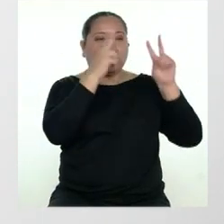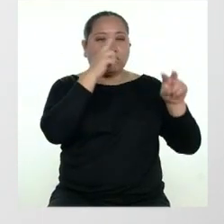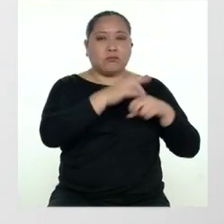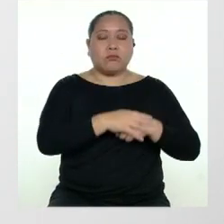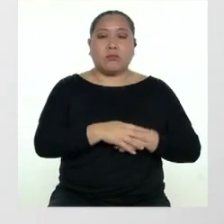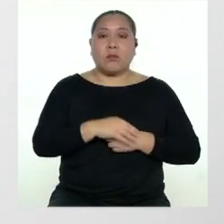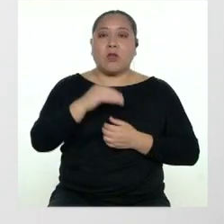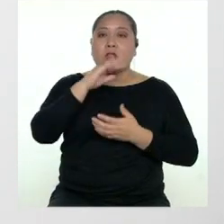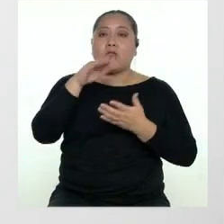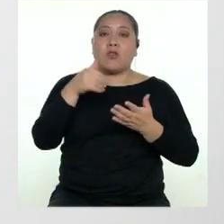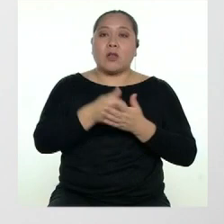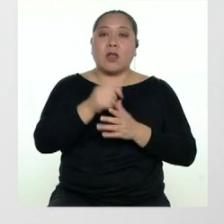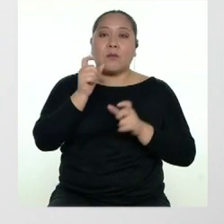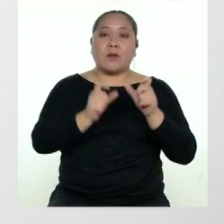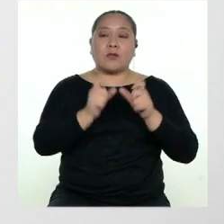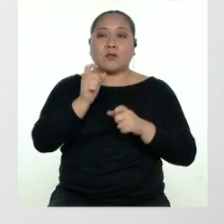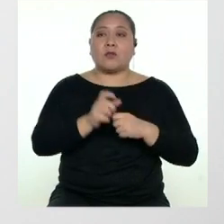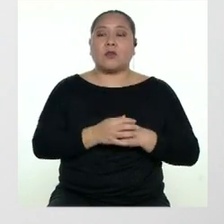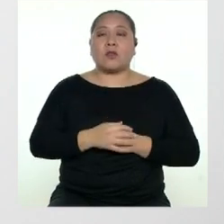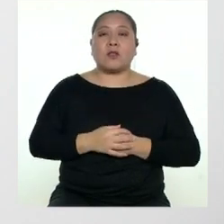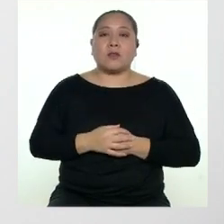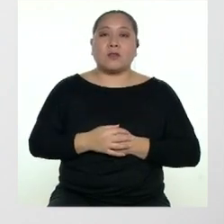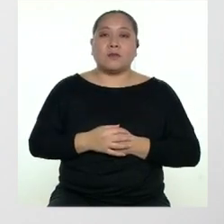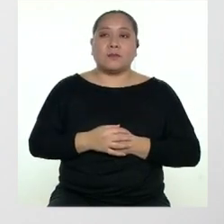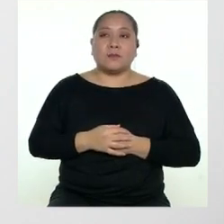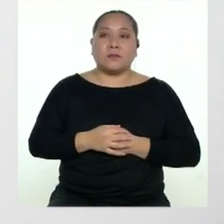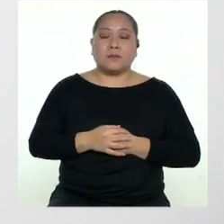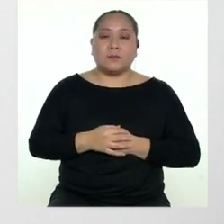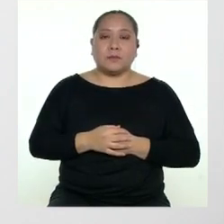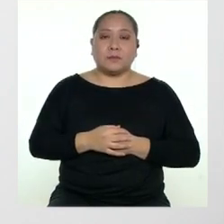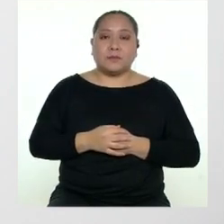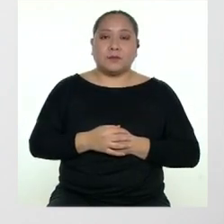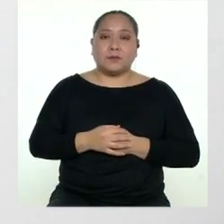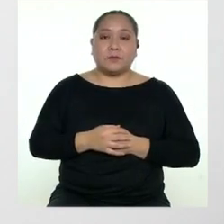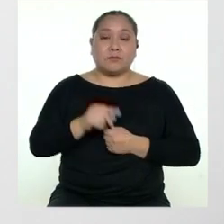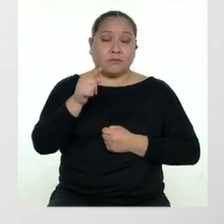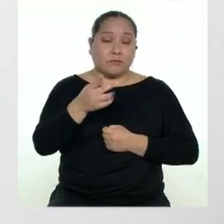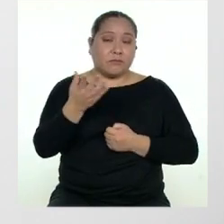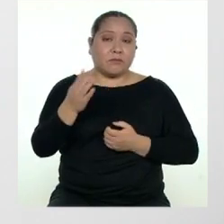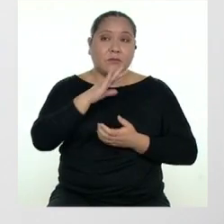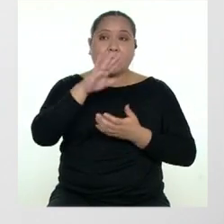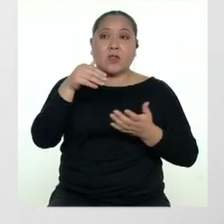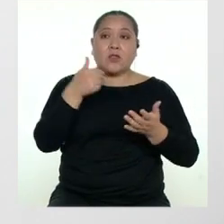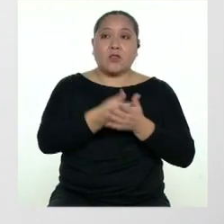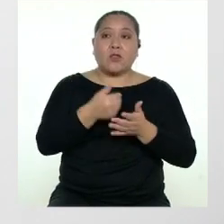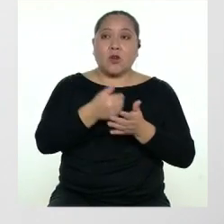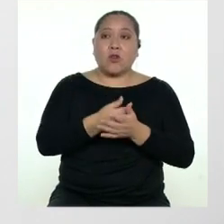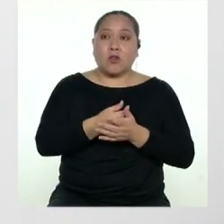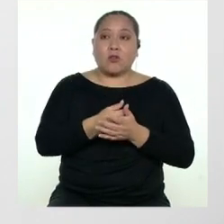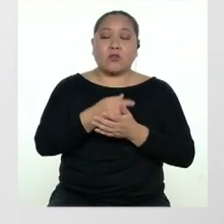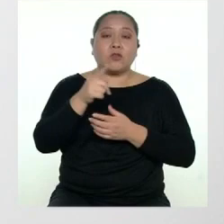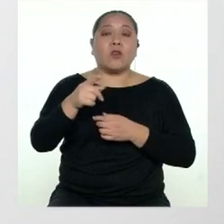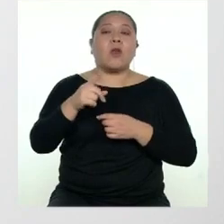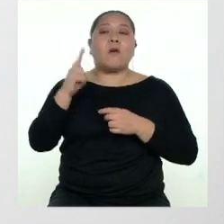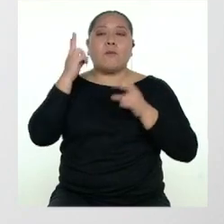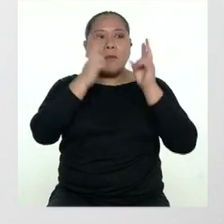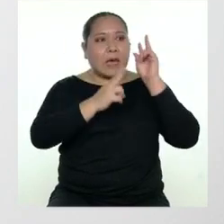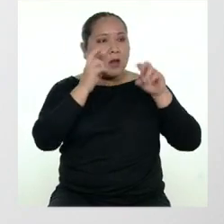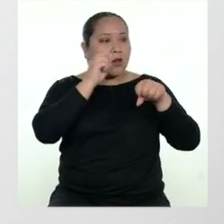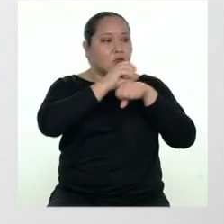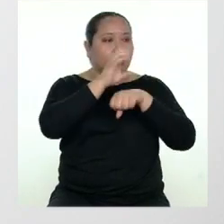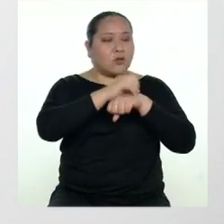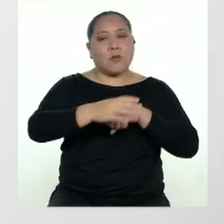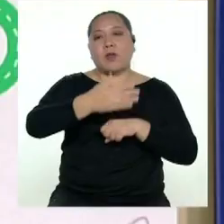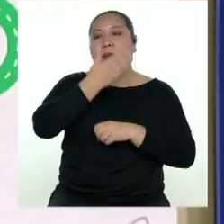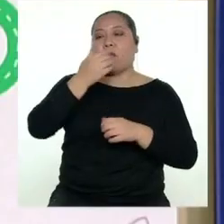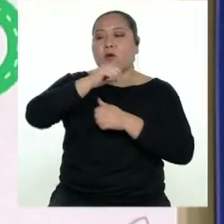todos los miembros de nuestras familias y sea fácilmente comprensible. Así, todas y todos recibirán las recomendaciones para mejorar